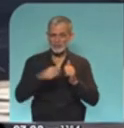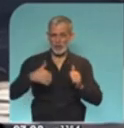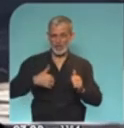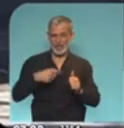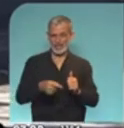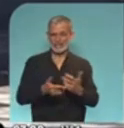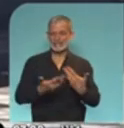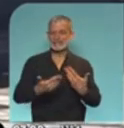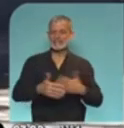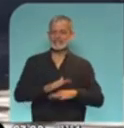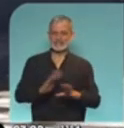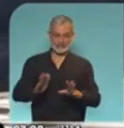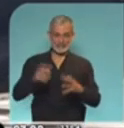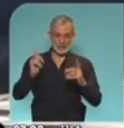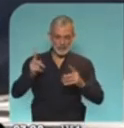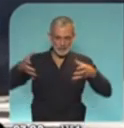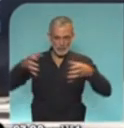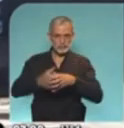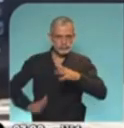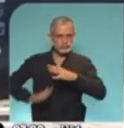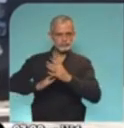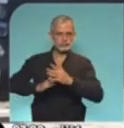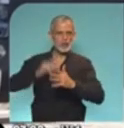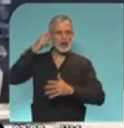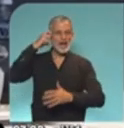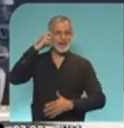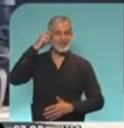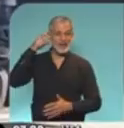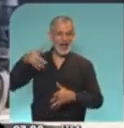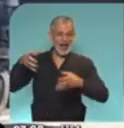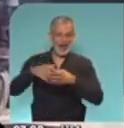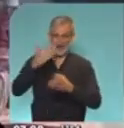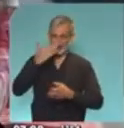expresaron desde el propio Comité Central de la Unión Cívica Radical de Córdoba.